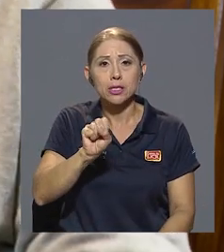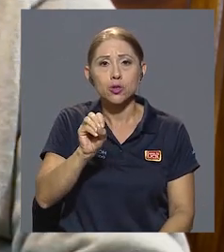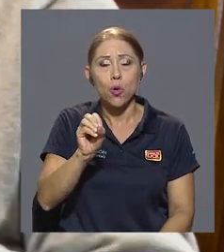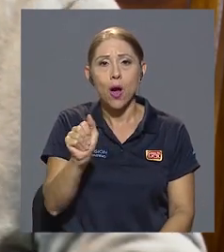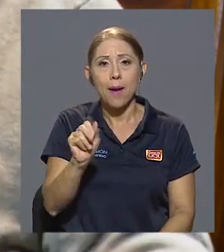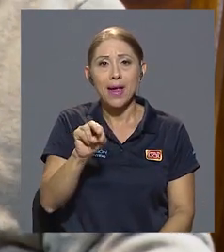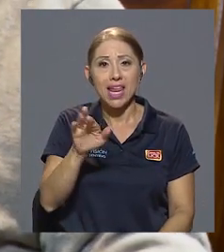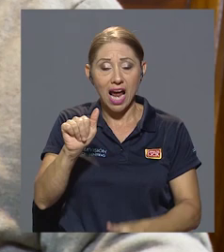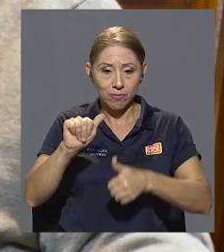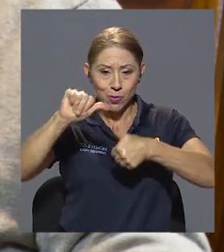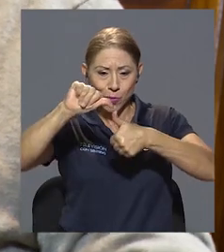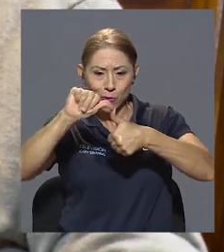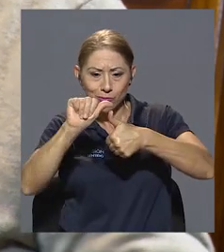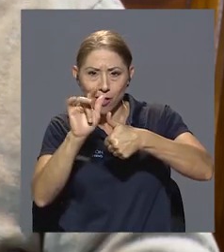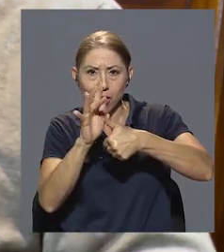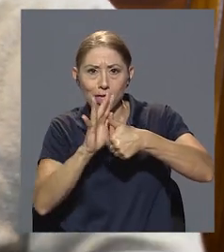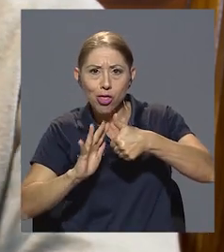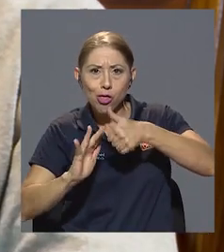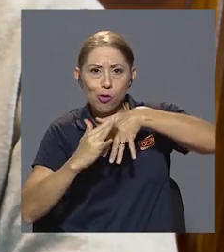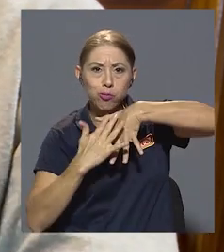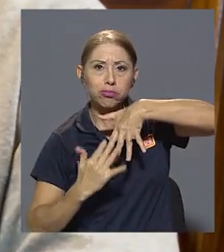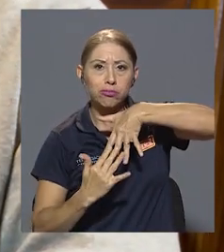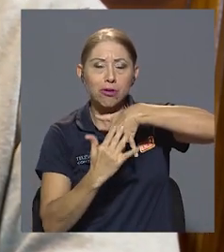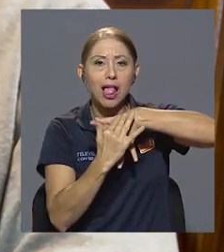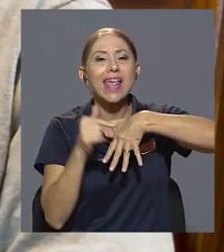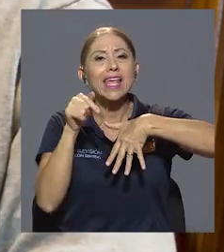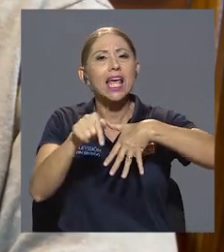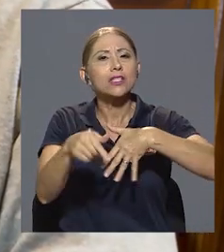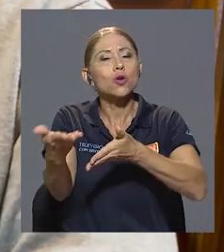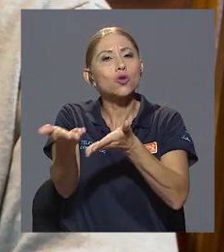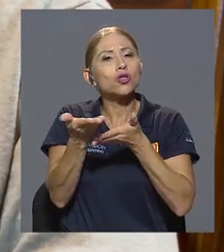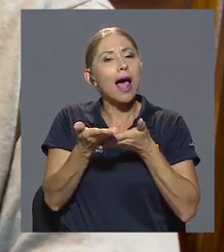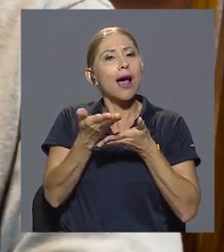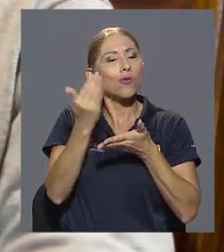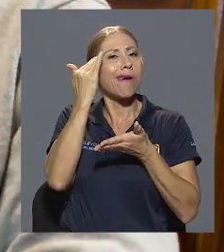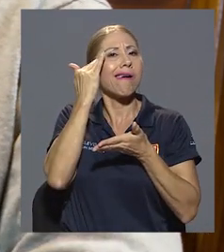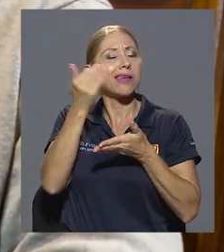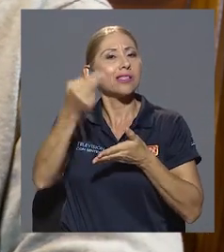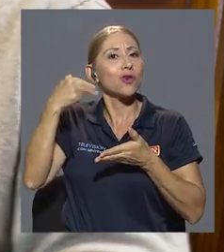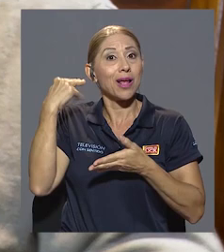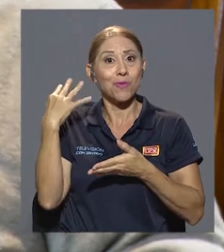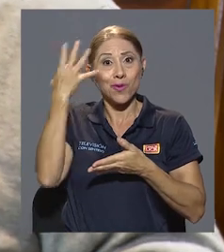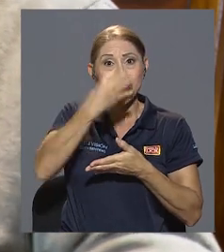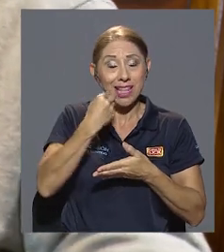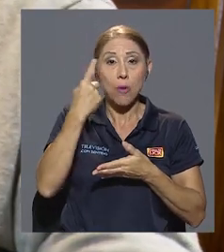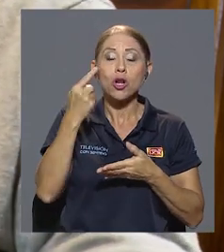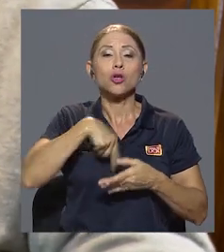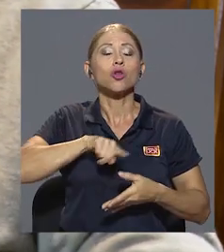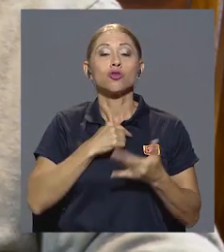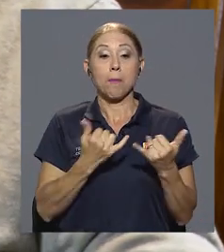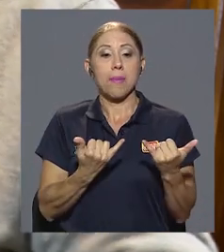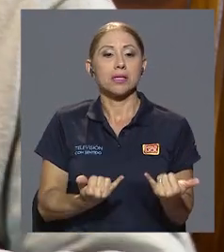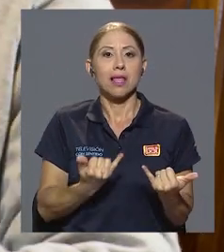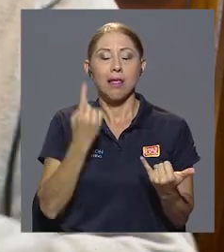nos da una una dimensión histórica muy rica porque nos sacan del presente y nos colocan en el tema